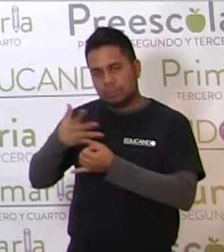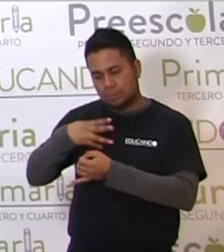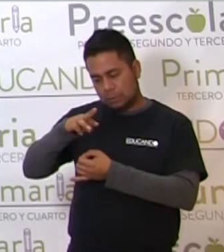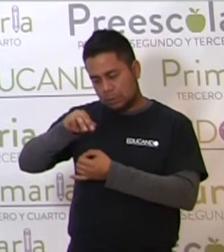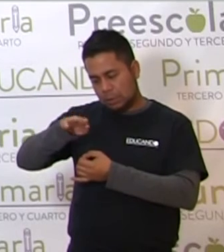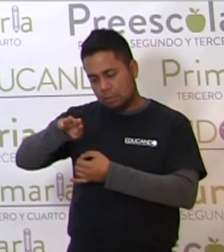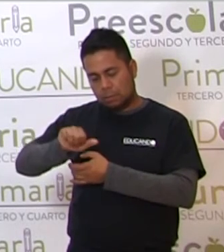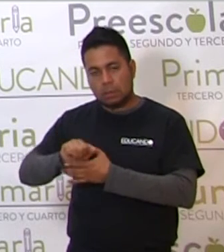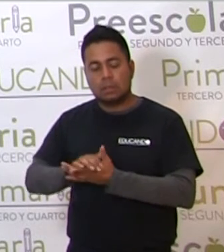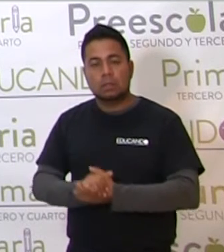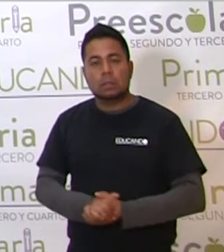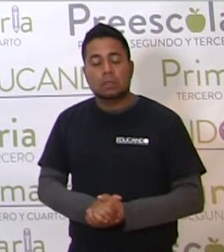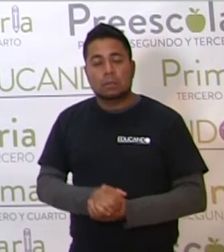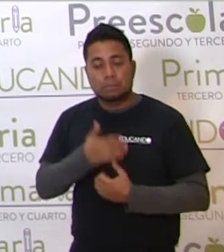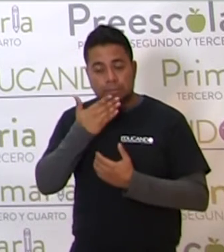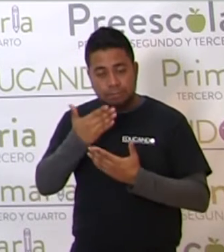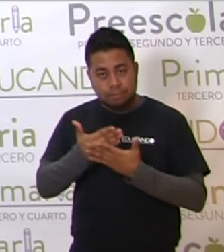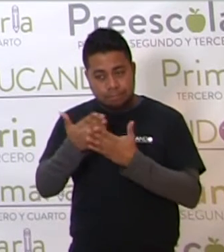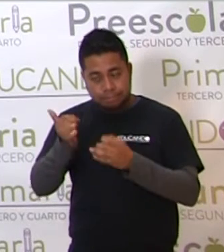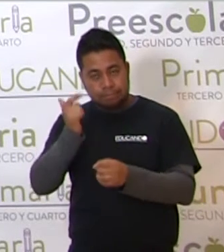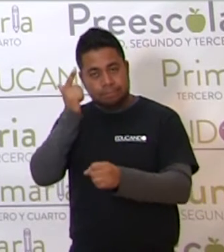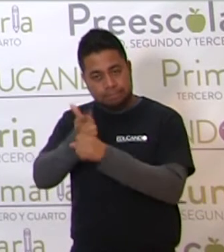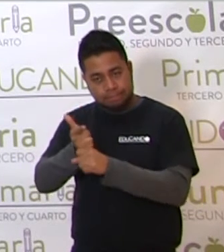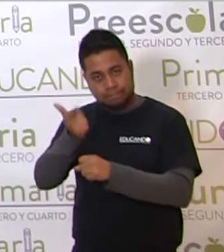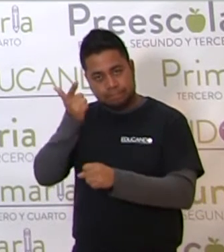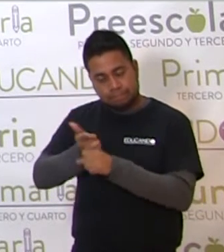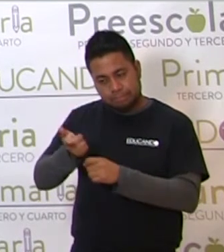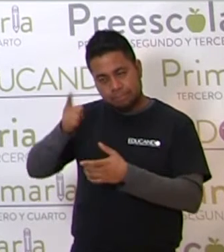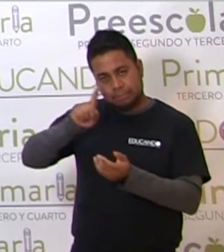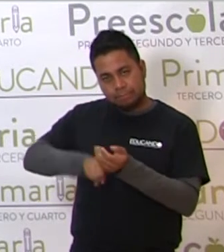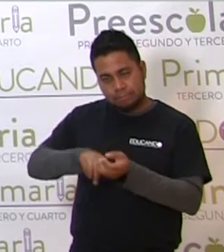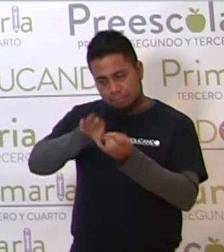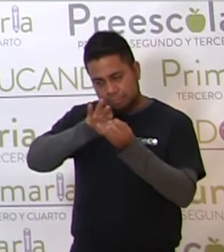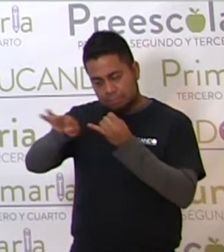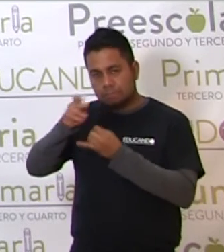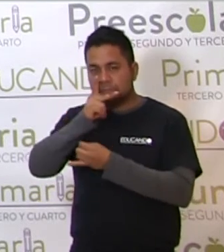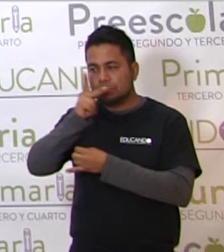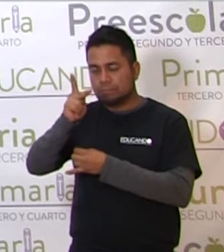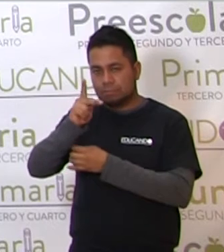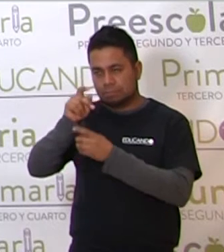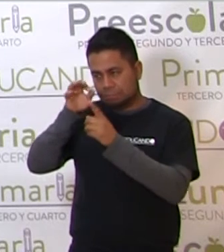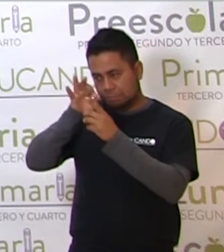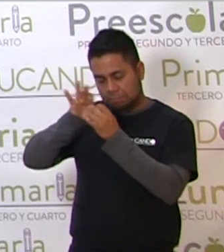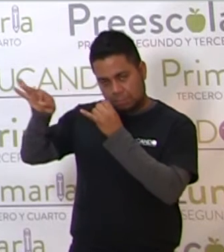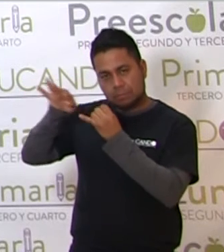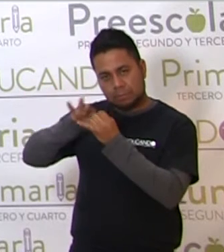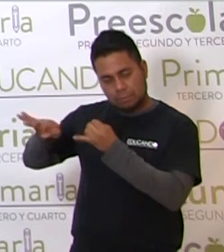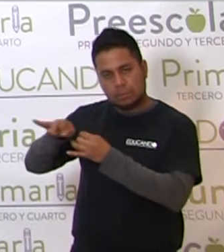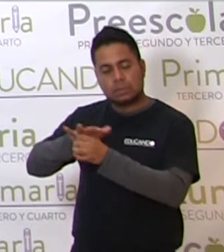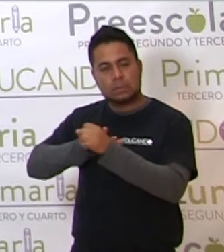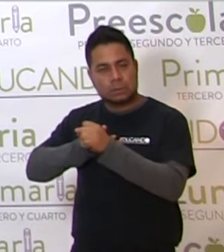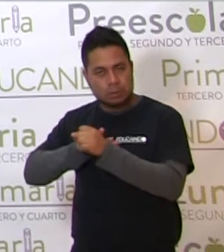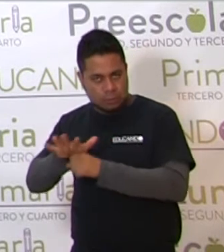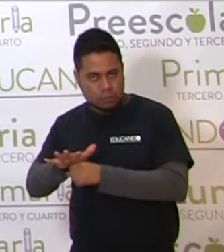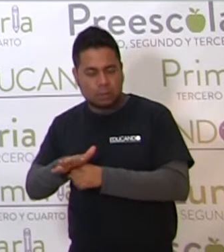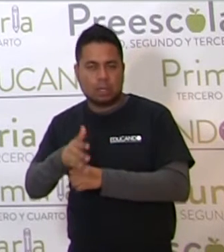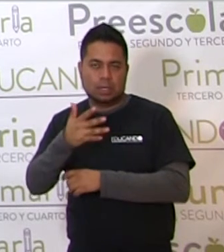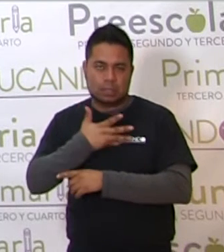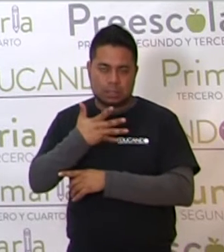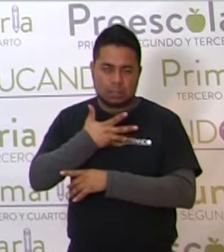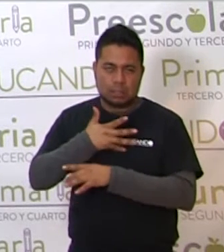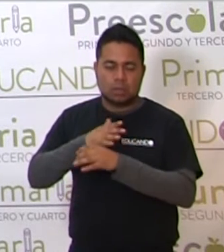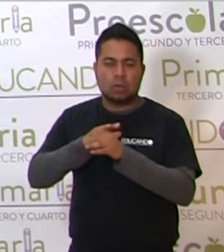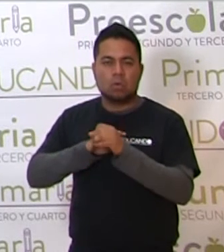Ahora vamos a identificar dentro de las últimas palabras que ya tenemos ahí Cuáles son o